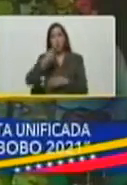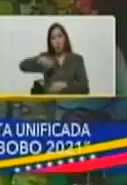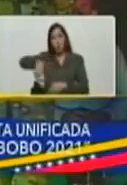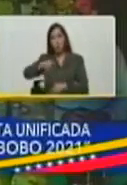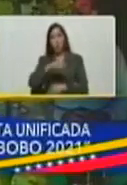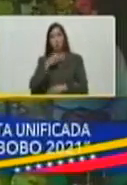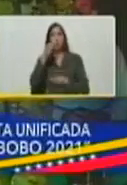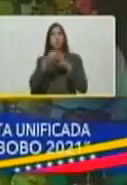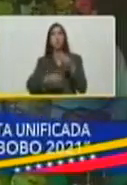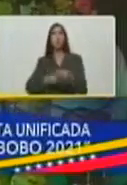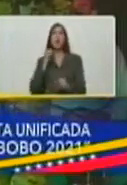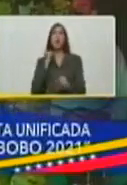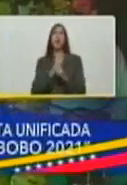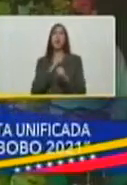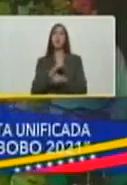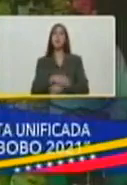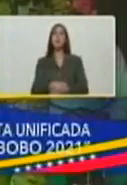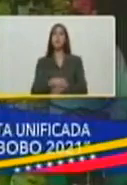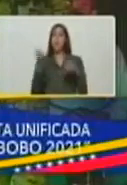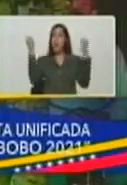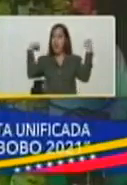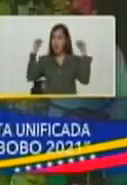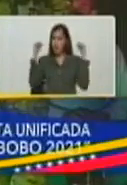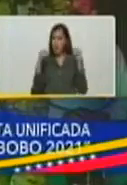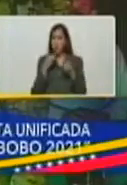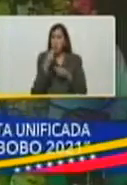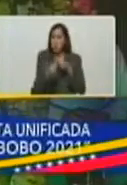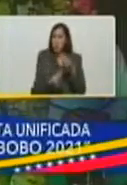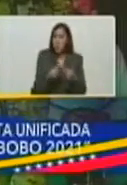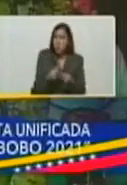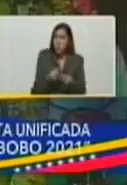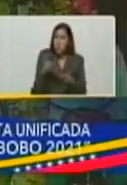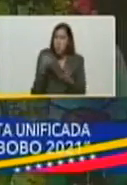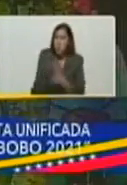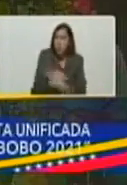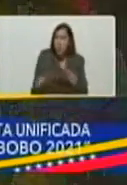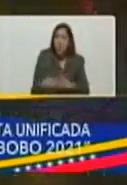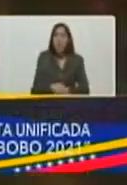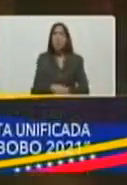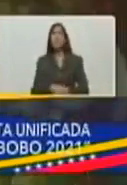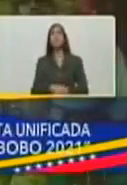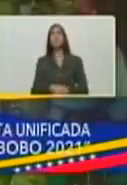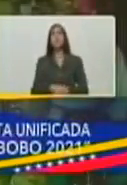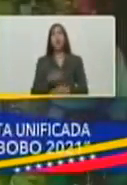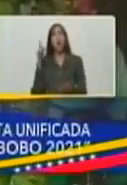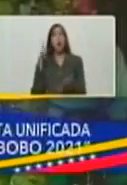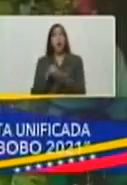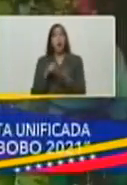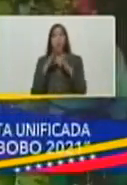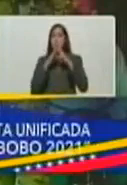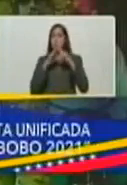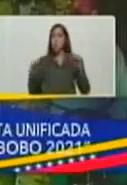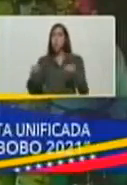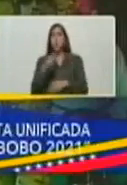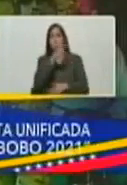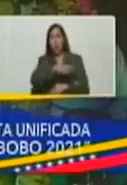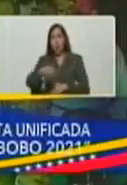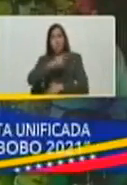acción. Este ejercicio de acción conjunta, se dice que es acción conjunta porque intervienen todos los